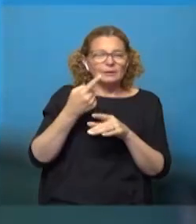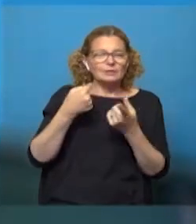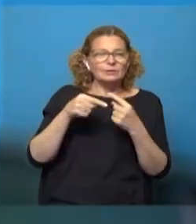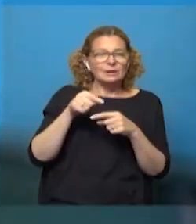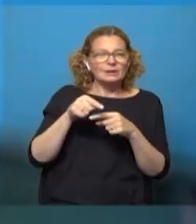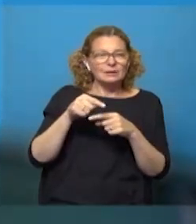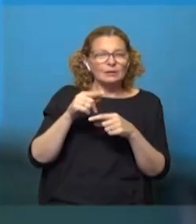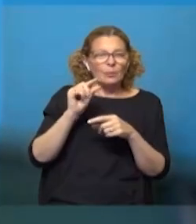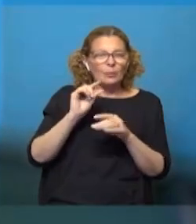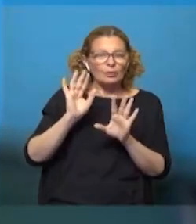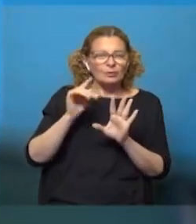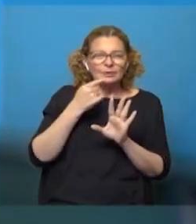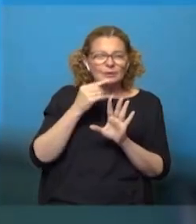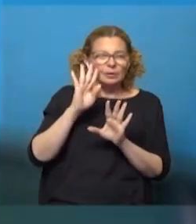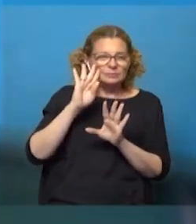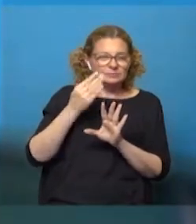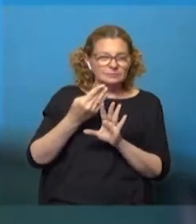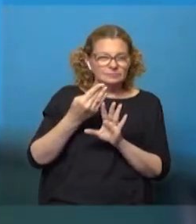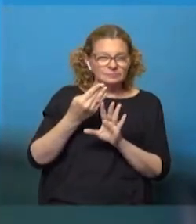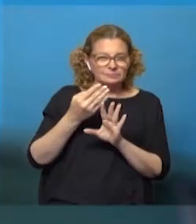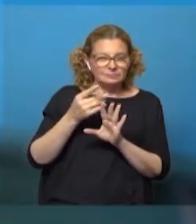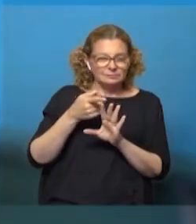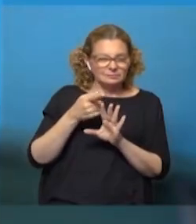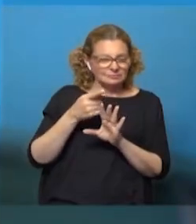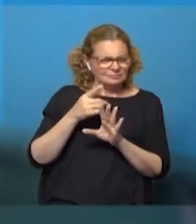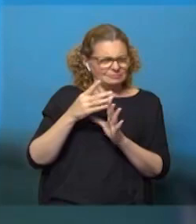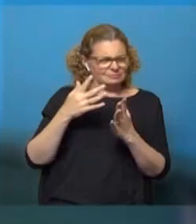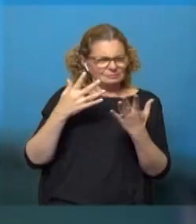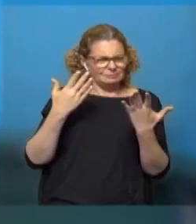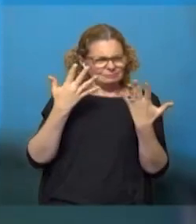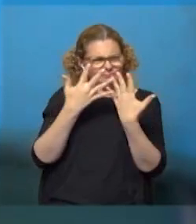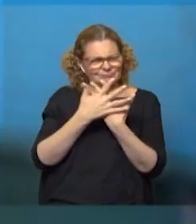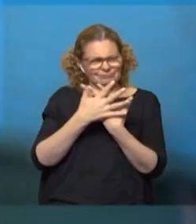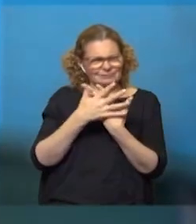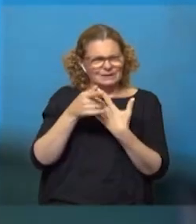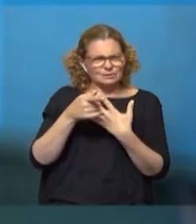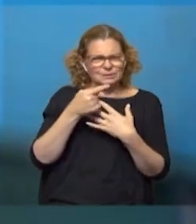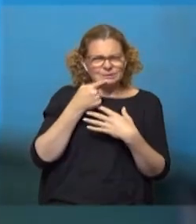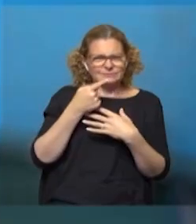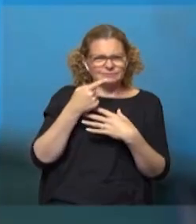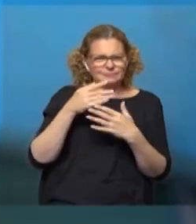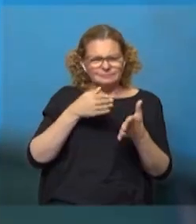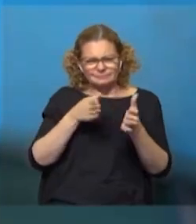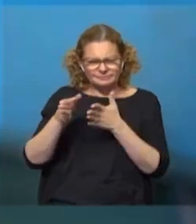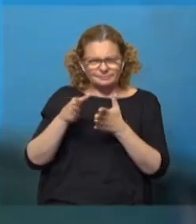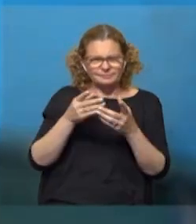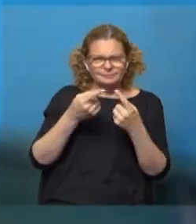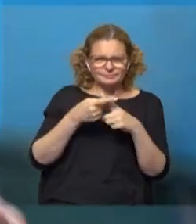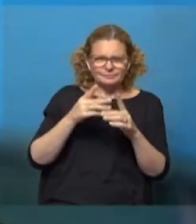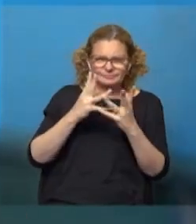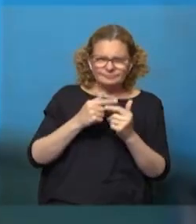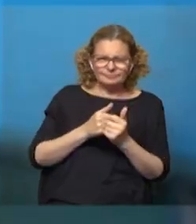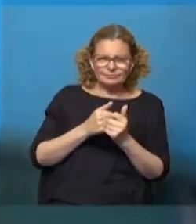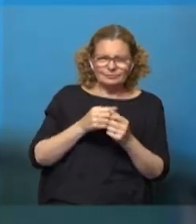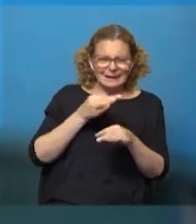allí hay un poco lo que me parece la señal más oscura de todo esto que es la intención de direccionar de determinada manera